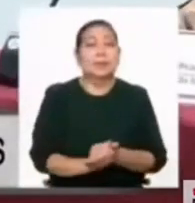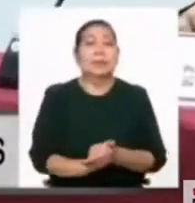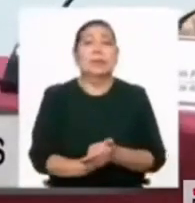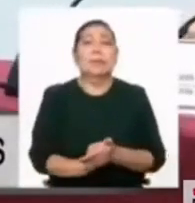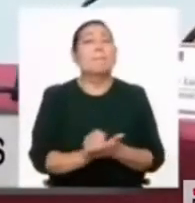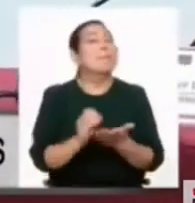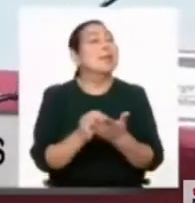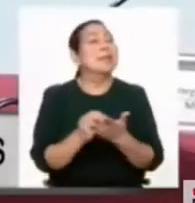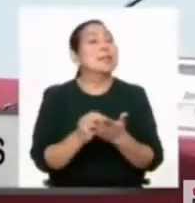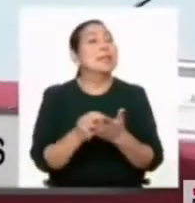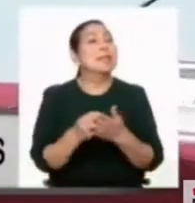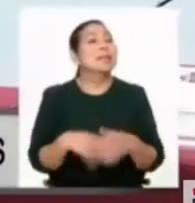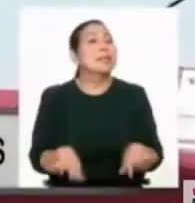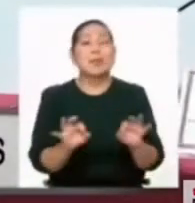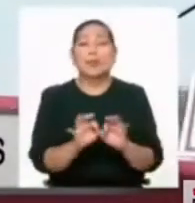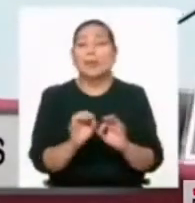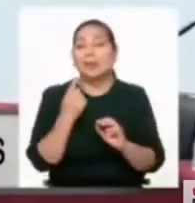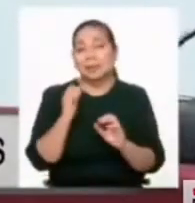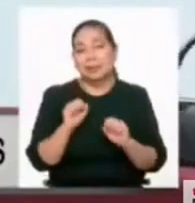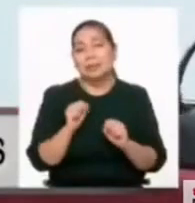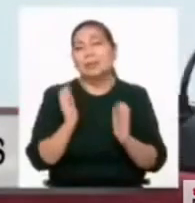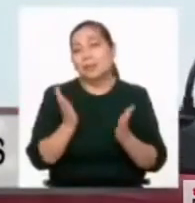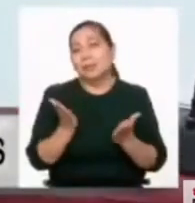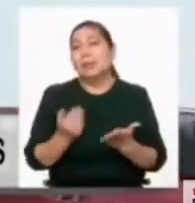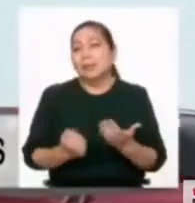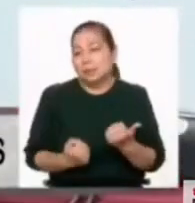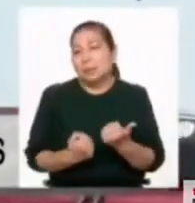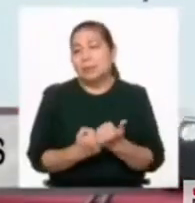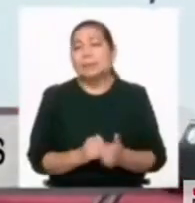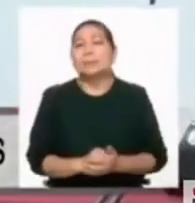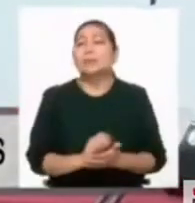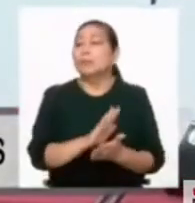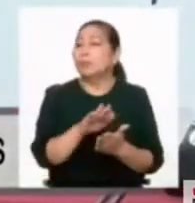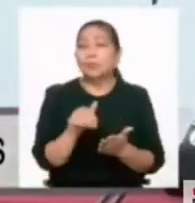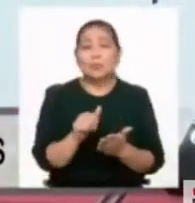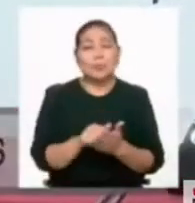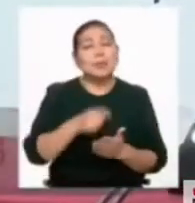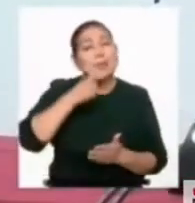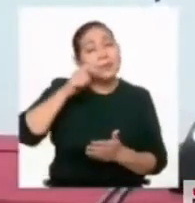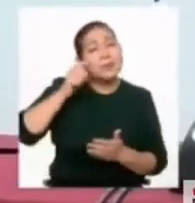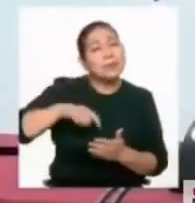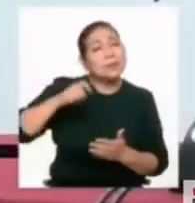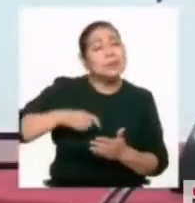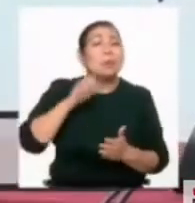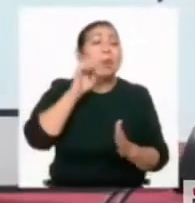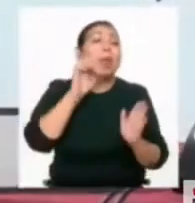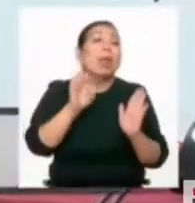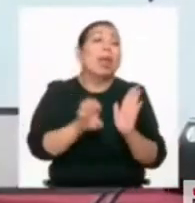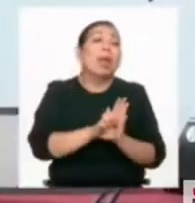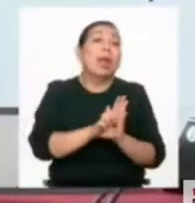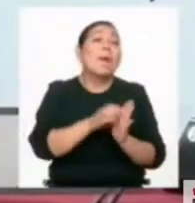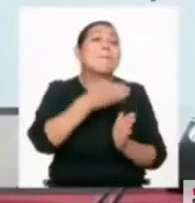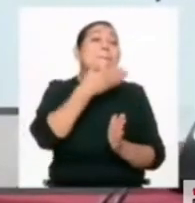es prioritario allí para su atención. Todos necesitan, por